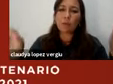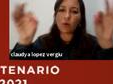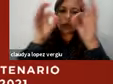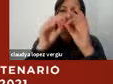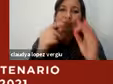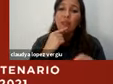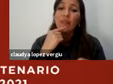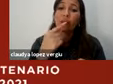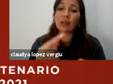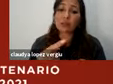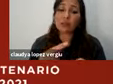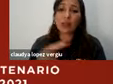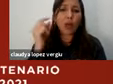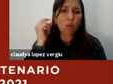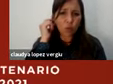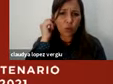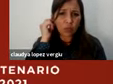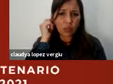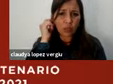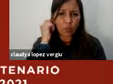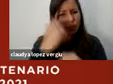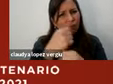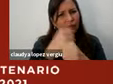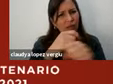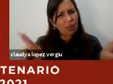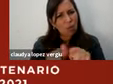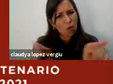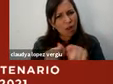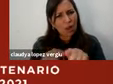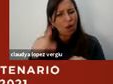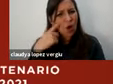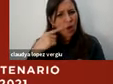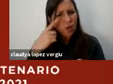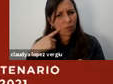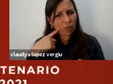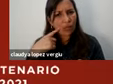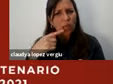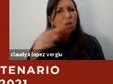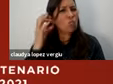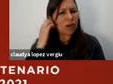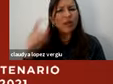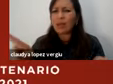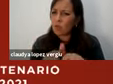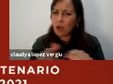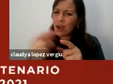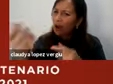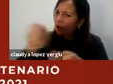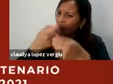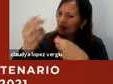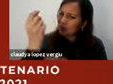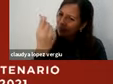el tema de que las mujeres también pueden trabajar igual que los hombres, que también pueden tener un ingreso económico y ayudar de esa manera a la